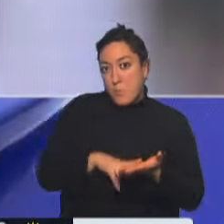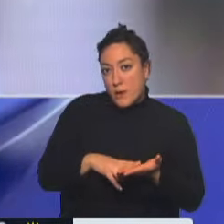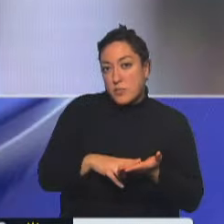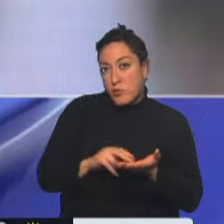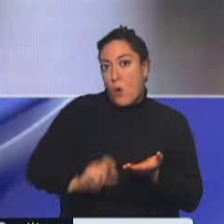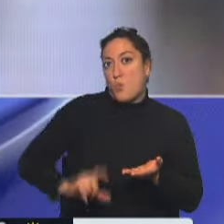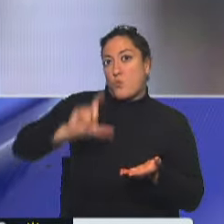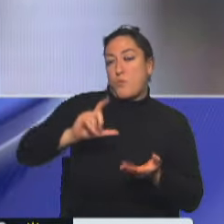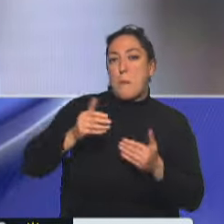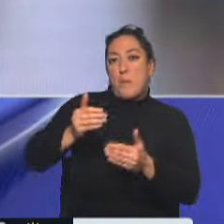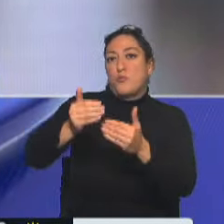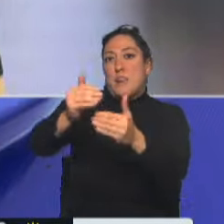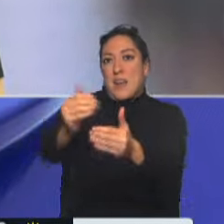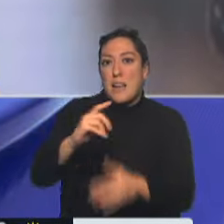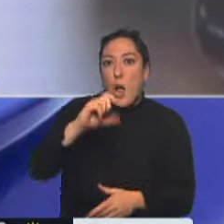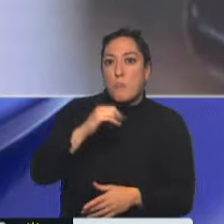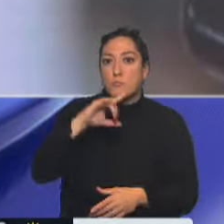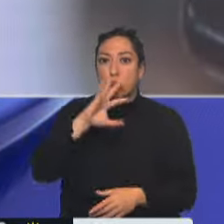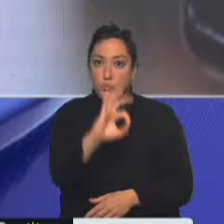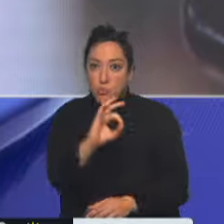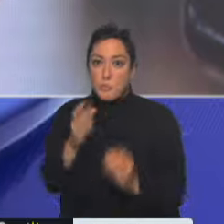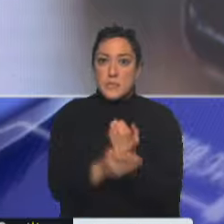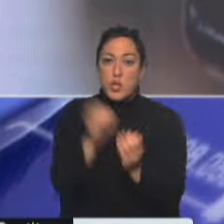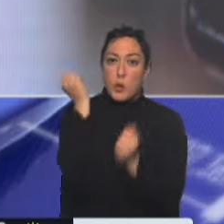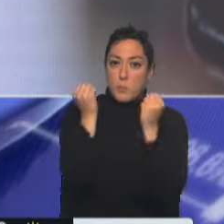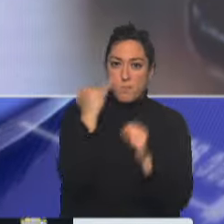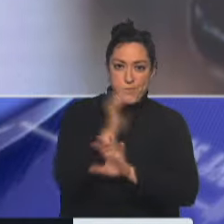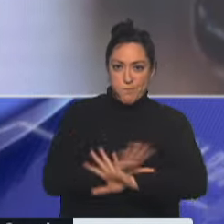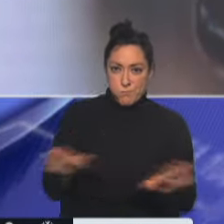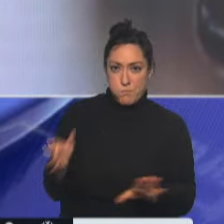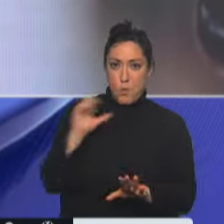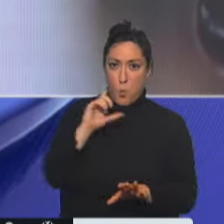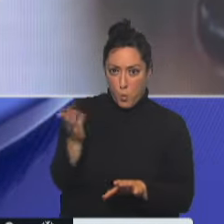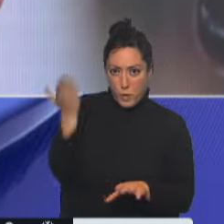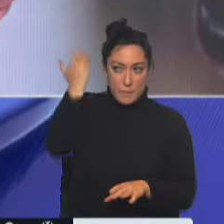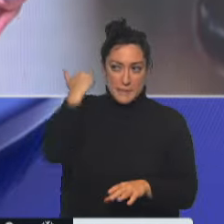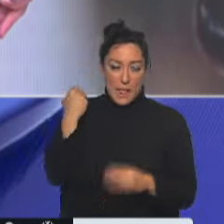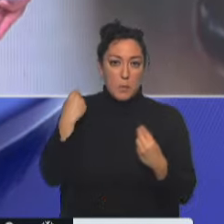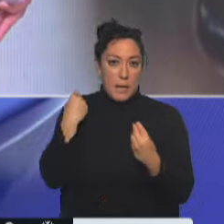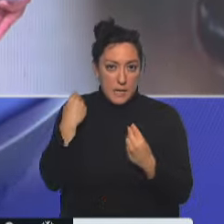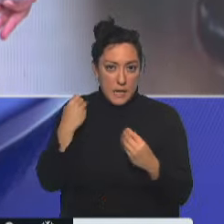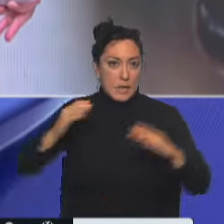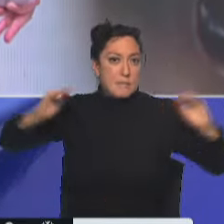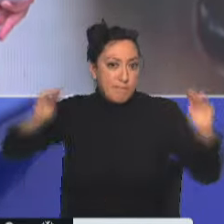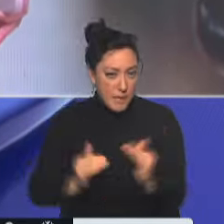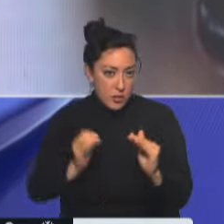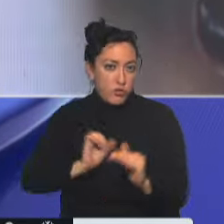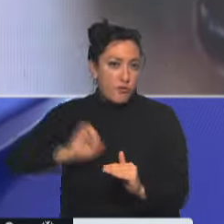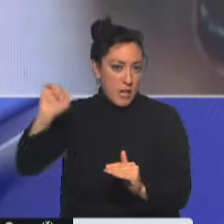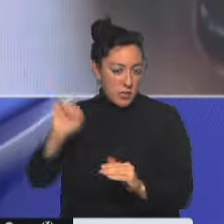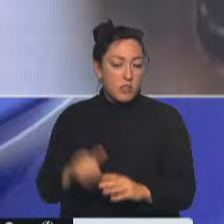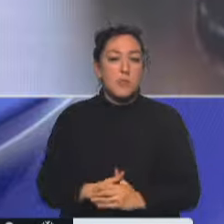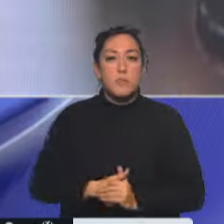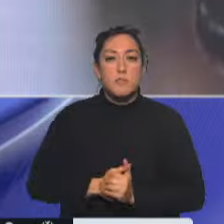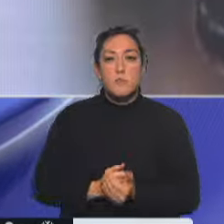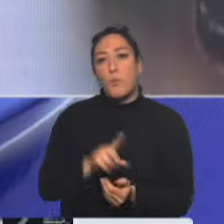el ministro de Economía, Luis Caputo, ya hizo y lo hizo en el mes de julio para apuntalar la baja de la inflación. La